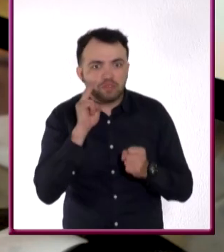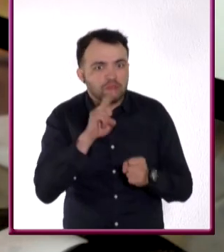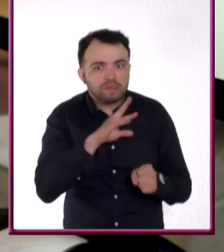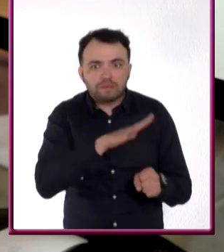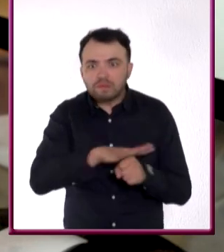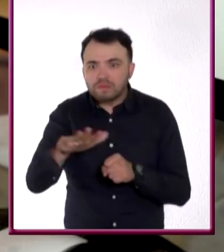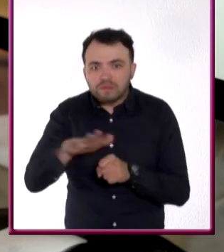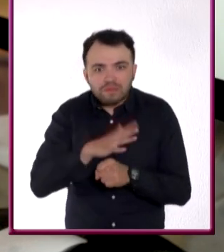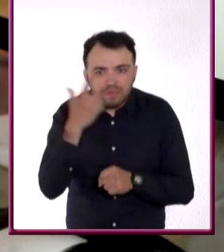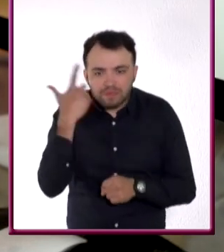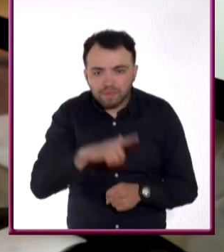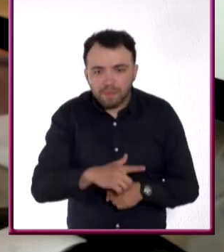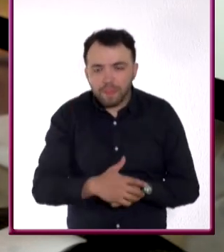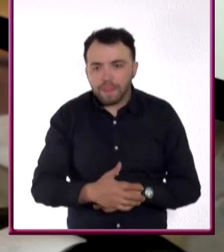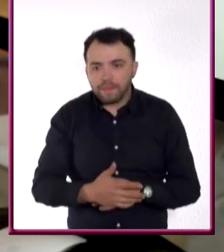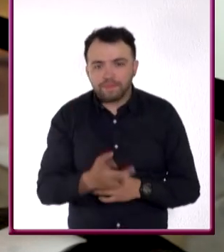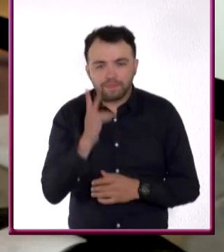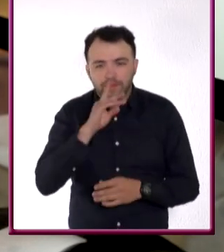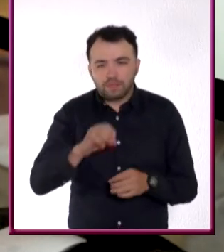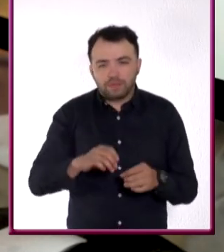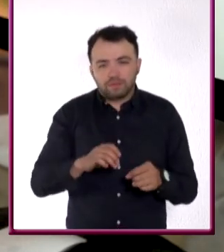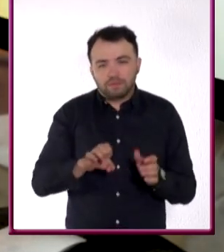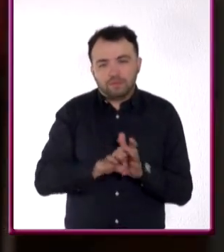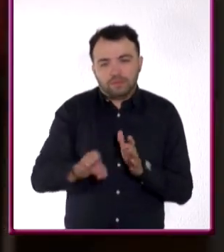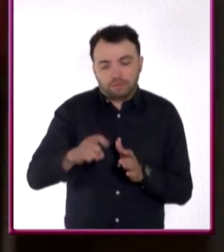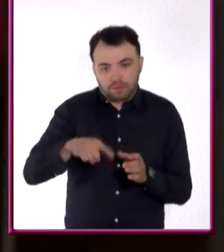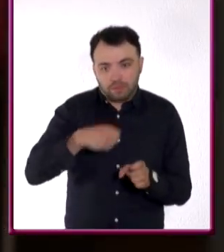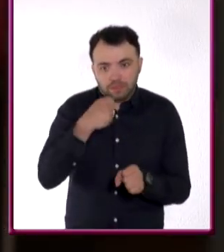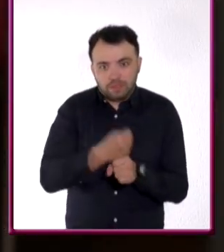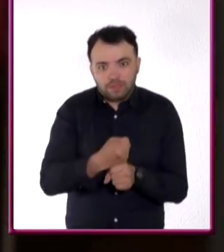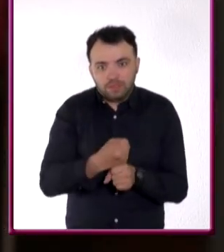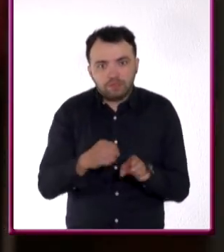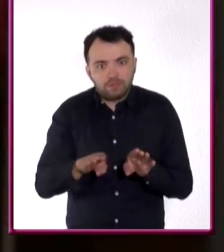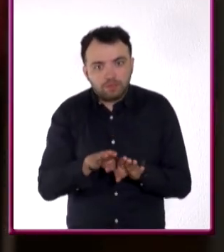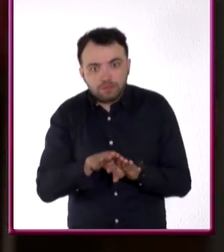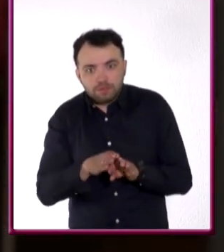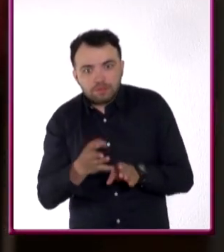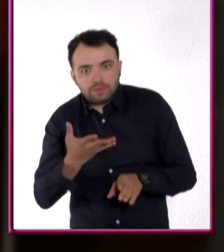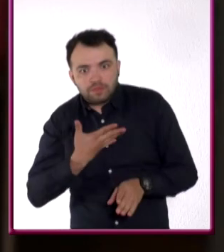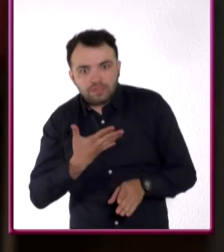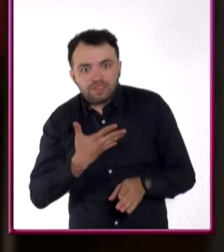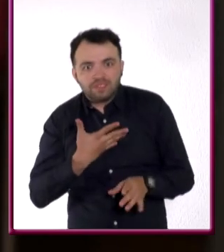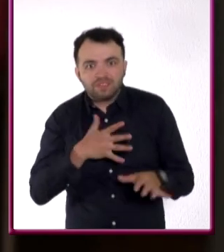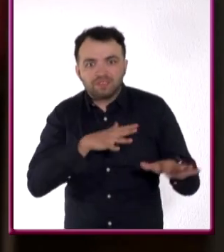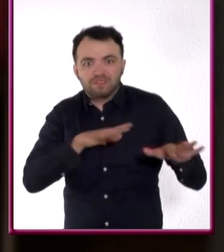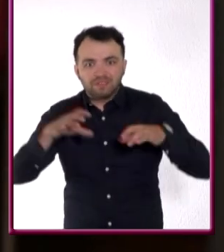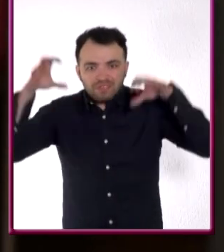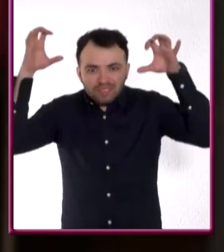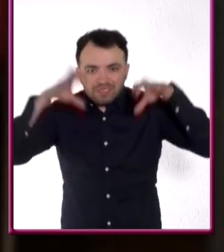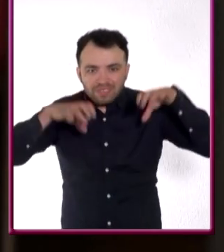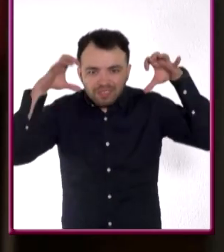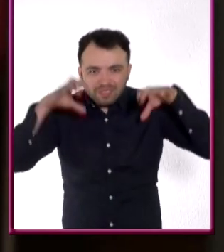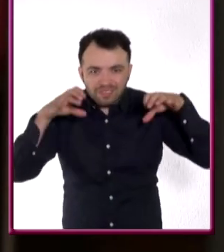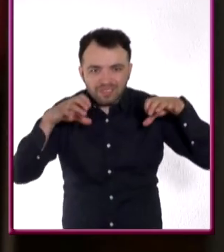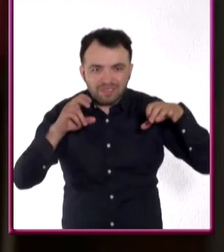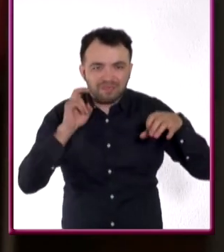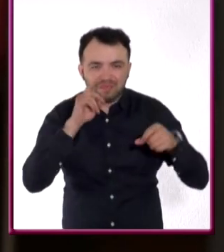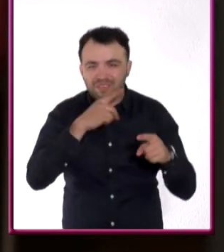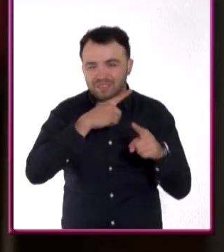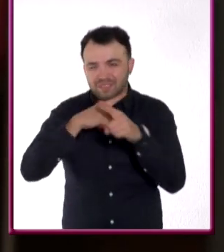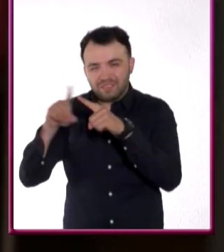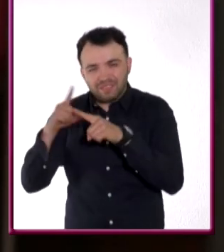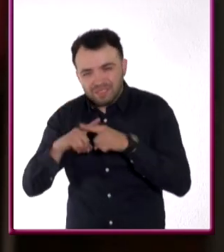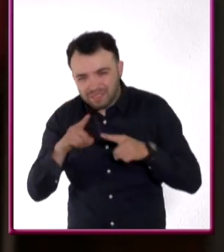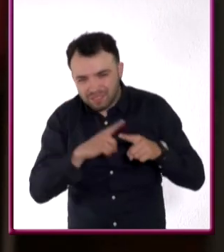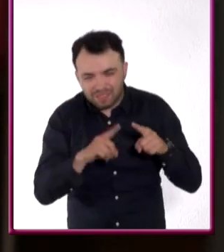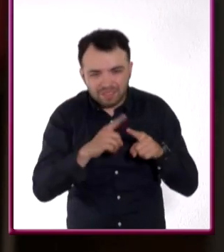fuertes, ¿no? Lo estamos viendo ahora, por ejemplo, en este año, que es un año récord en términos de las tormentas tropicales que se están formando en